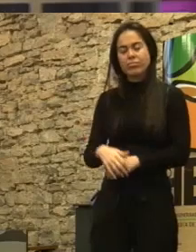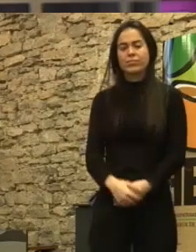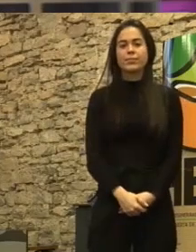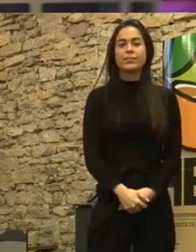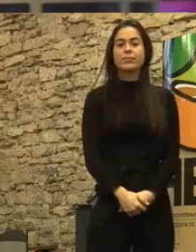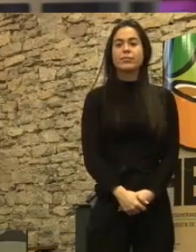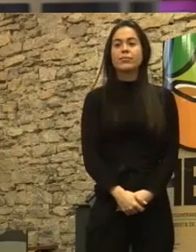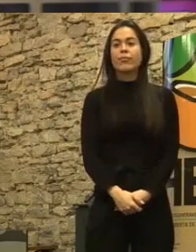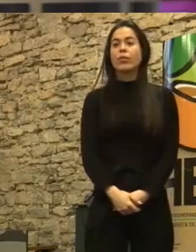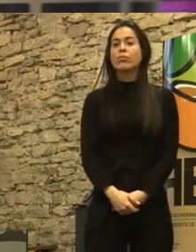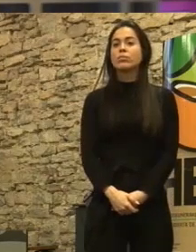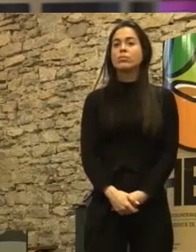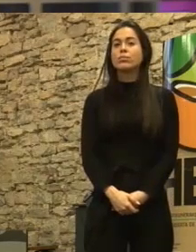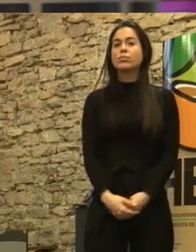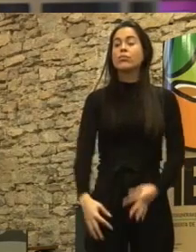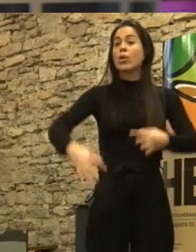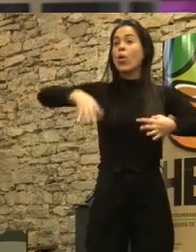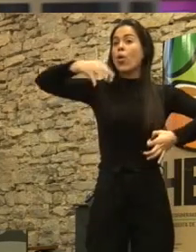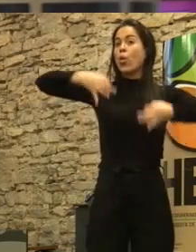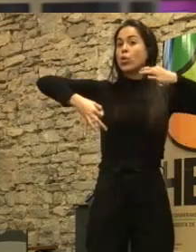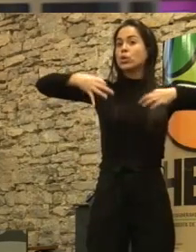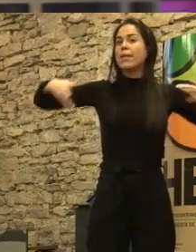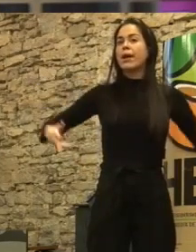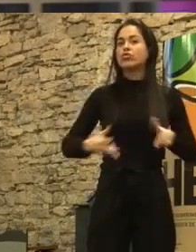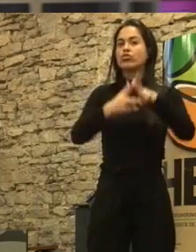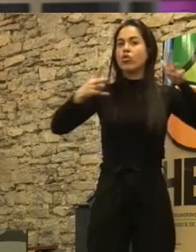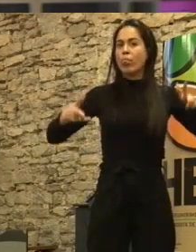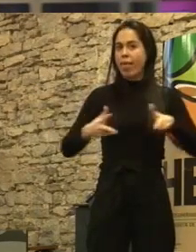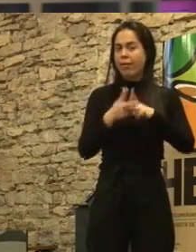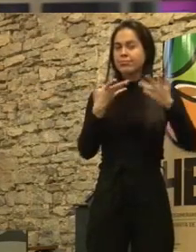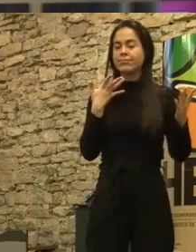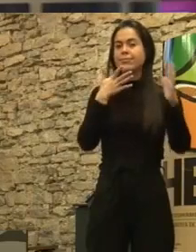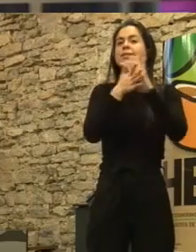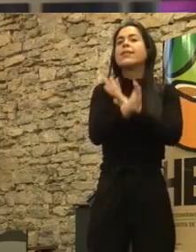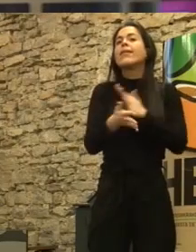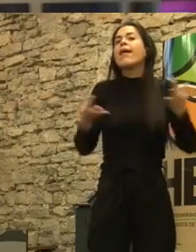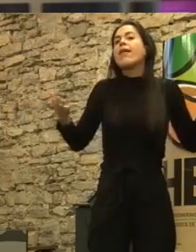justicia social significa que